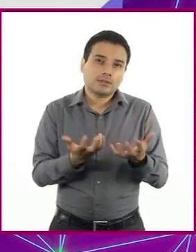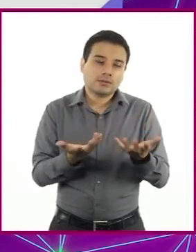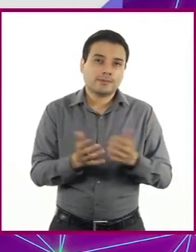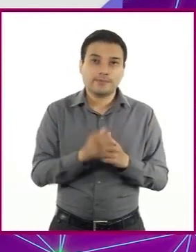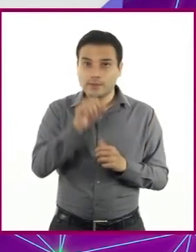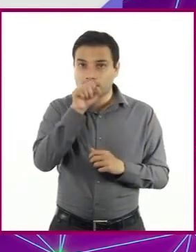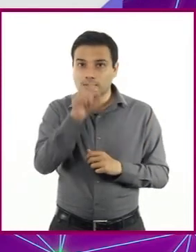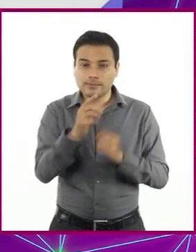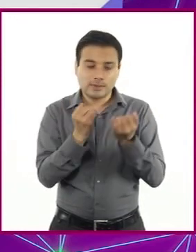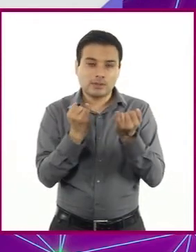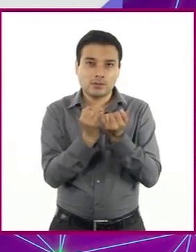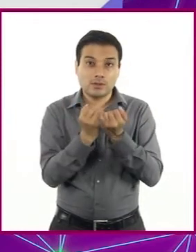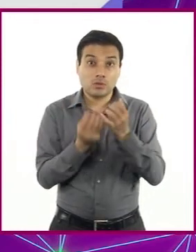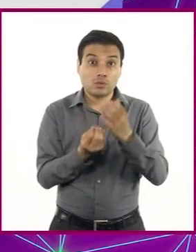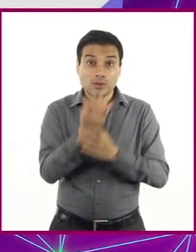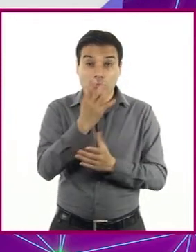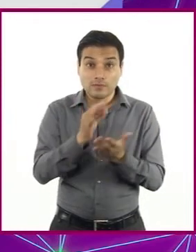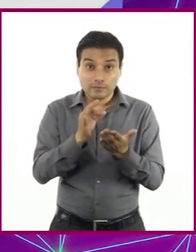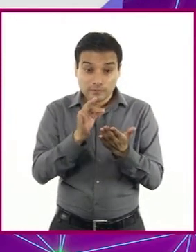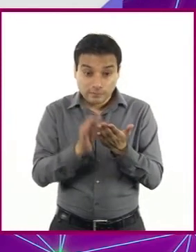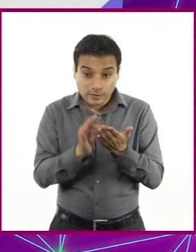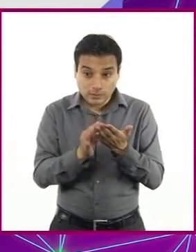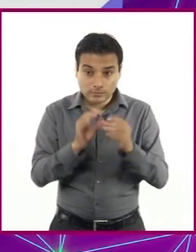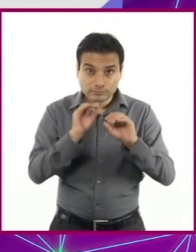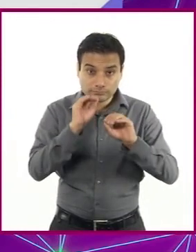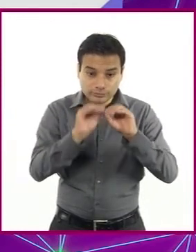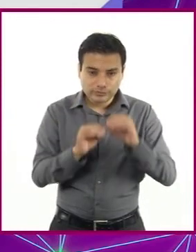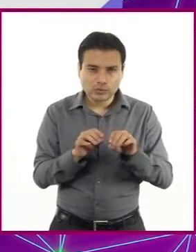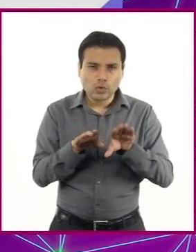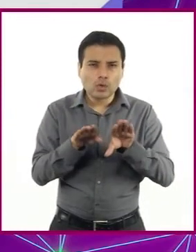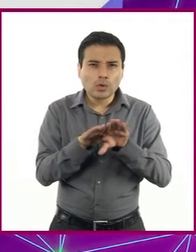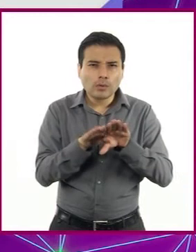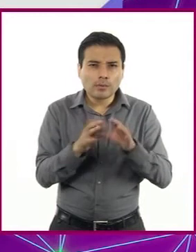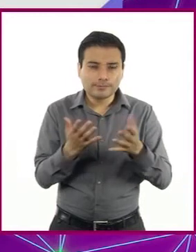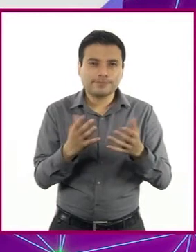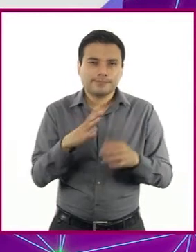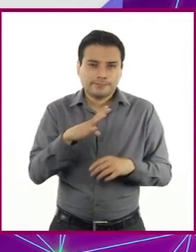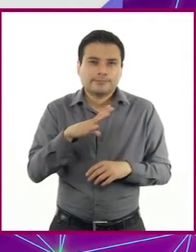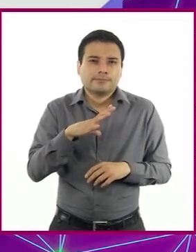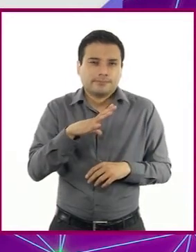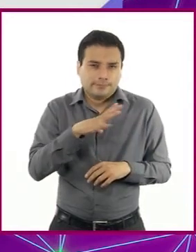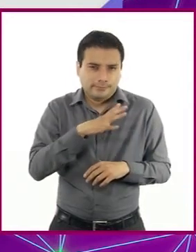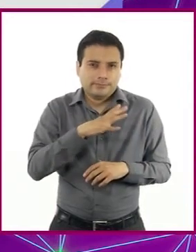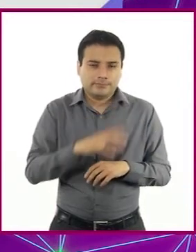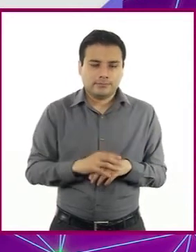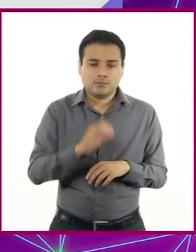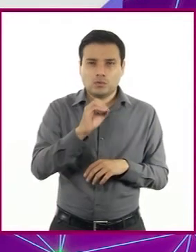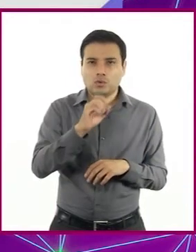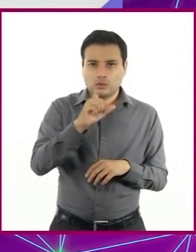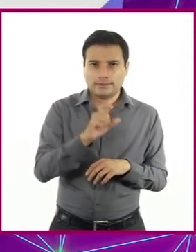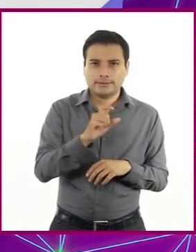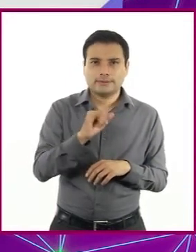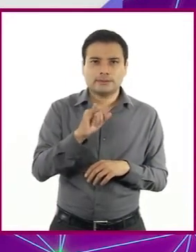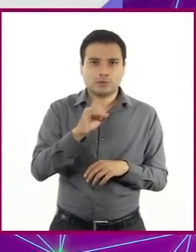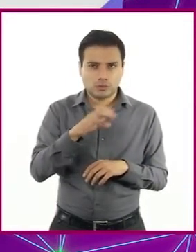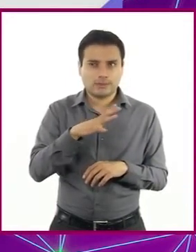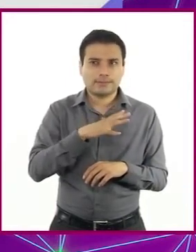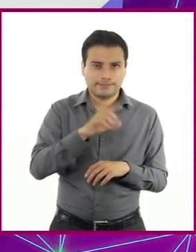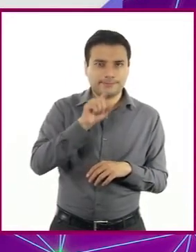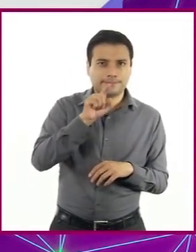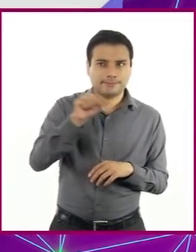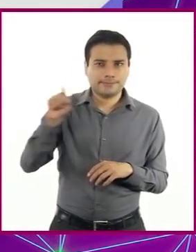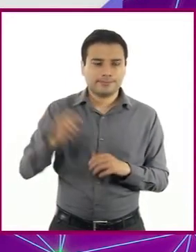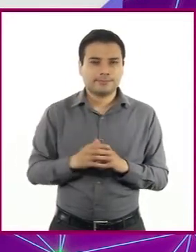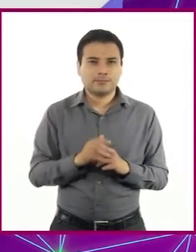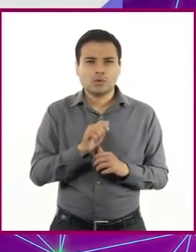obtención de metales, pues en general, estos se encuentran en la naturaleza formando óxidos. Otra aplicación que tienen